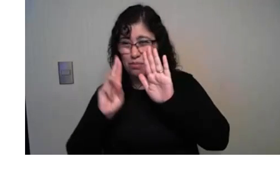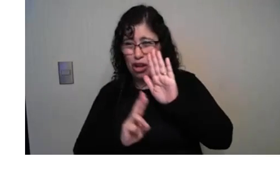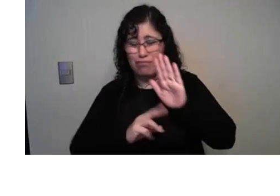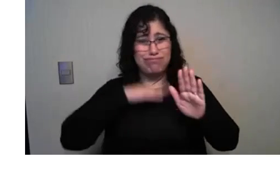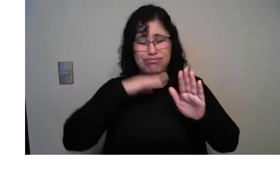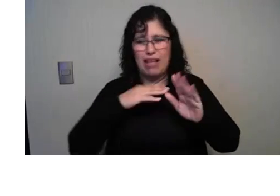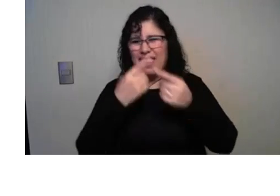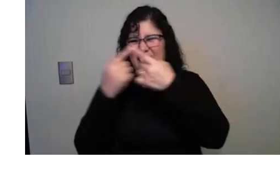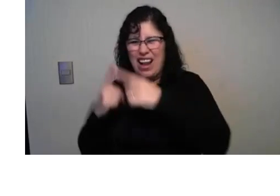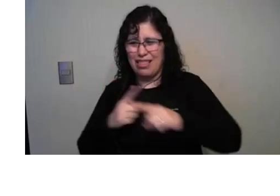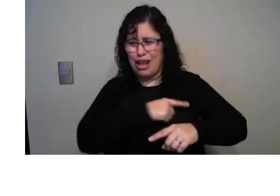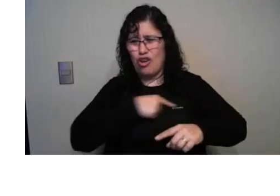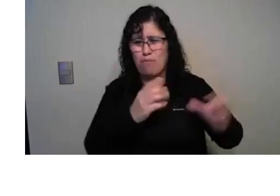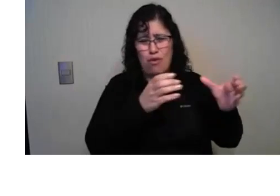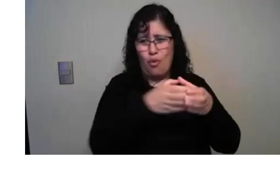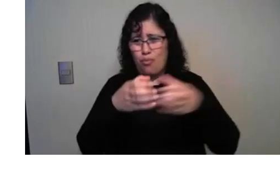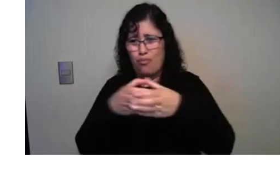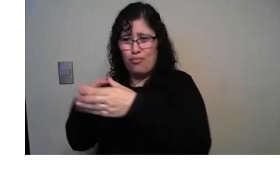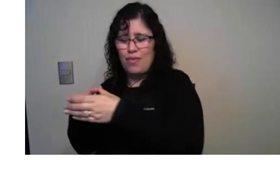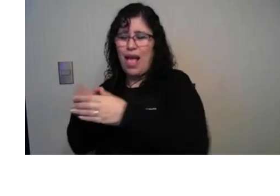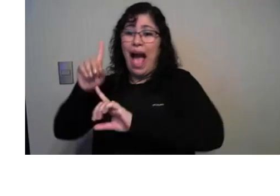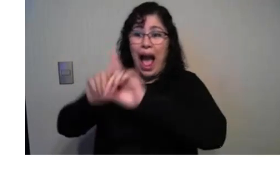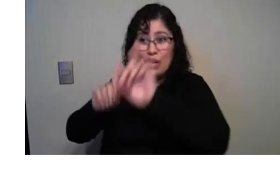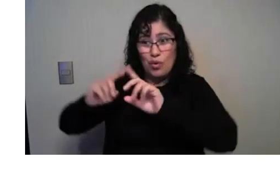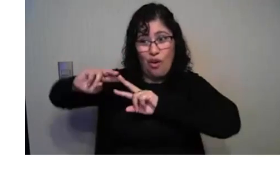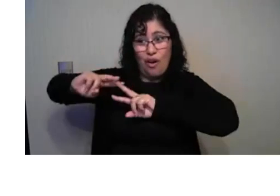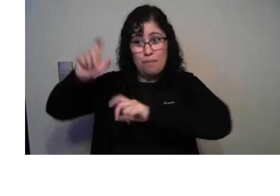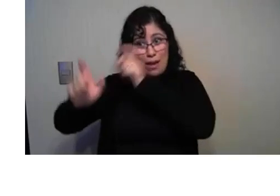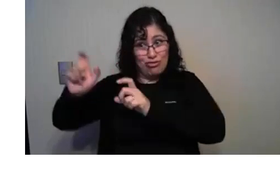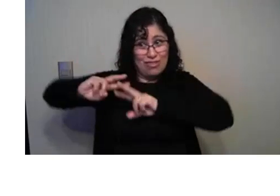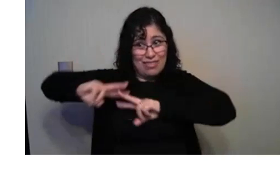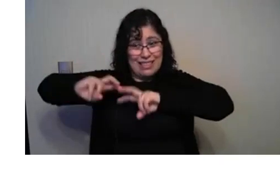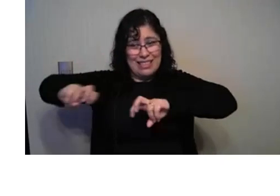con nombres de aquellos investigadores que lo descubrieron.